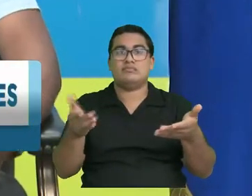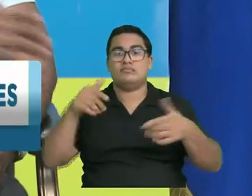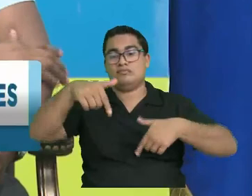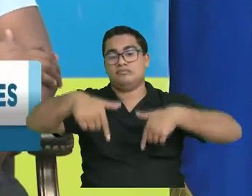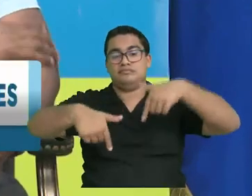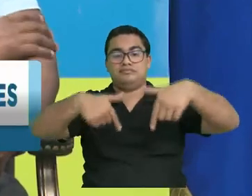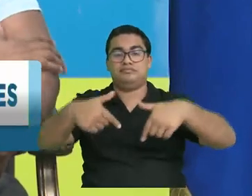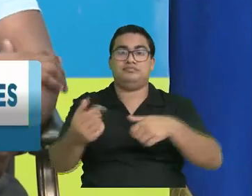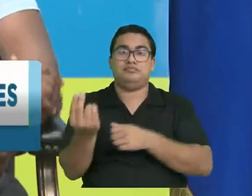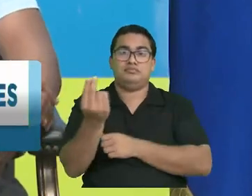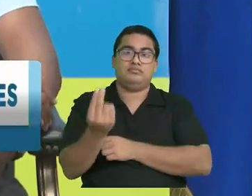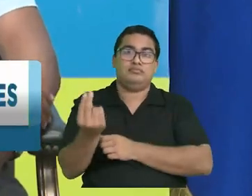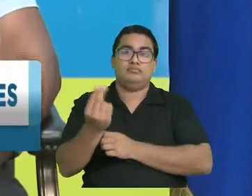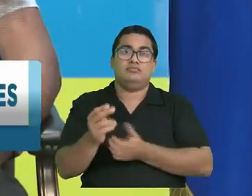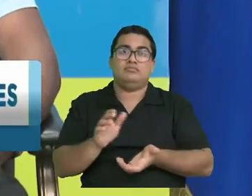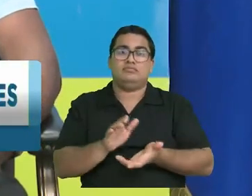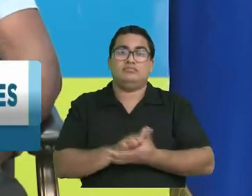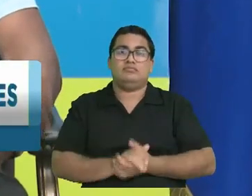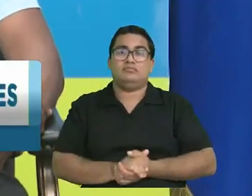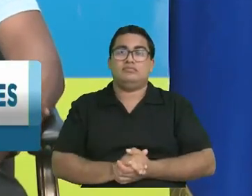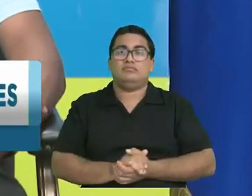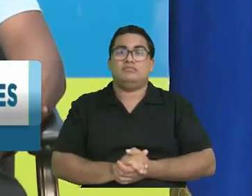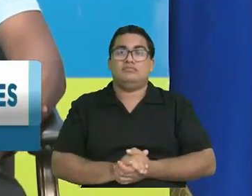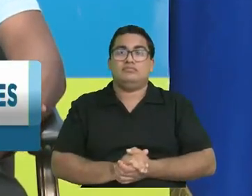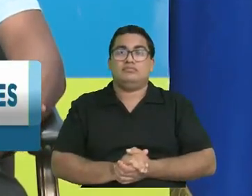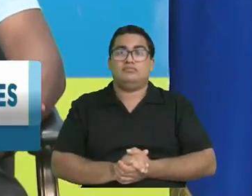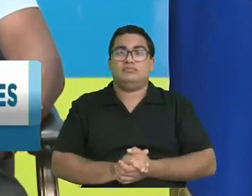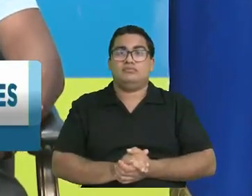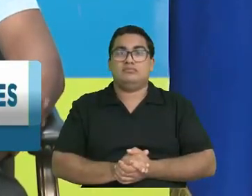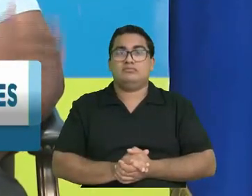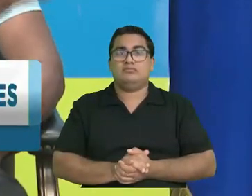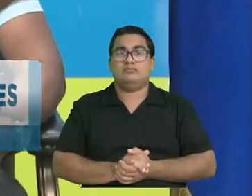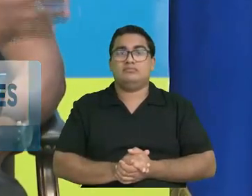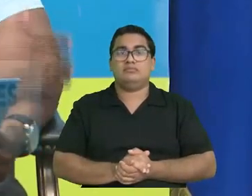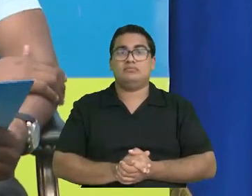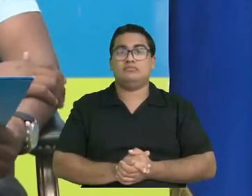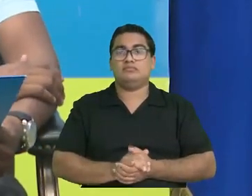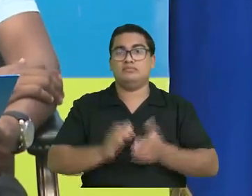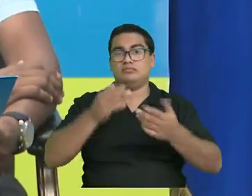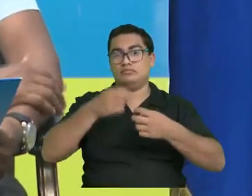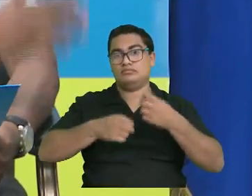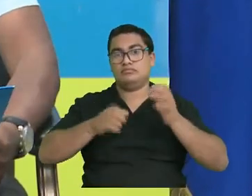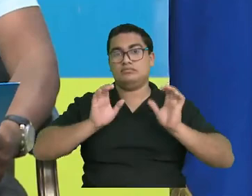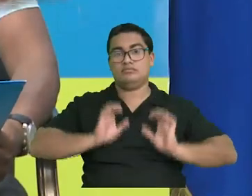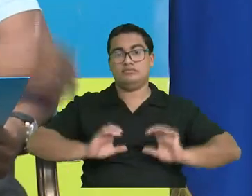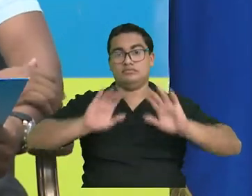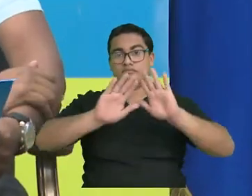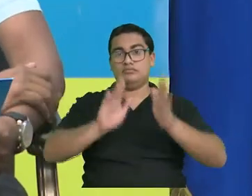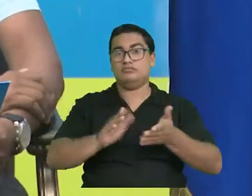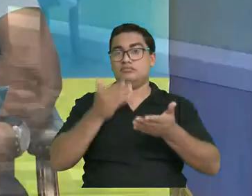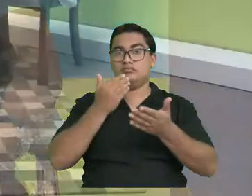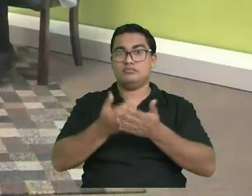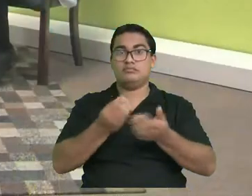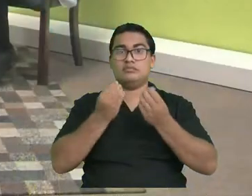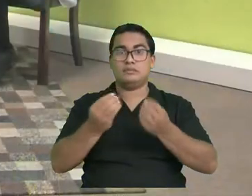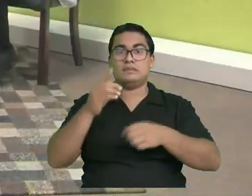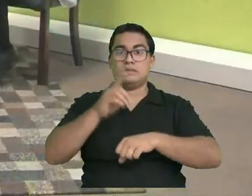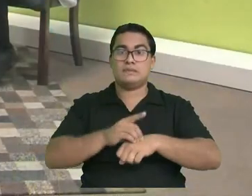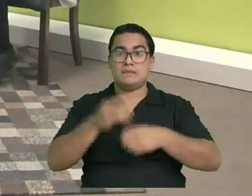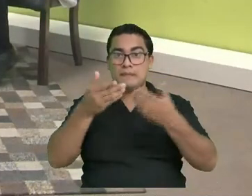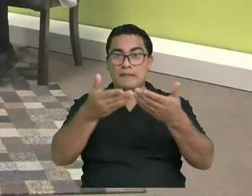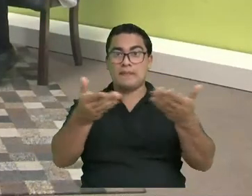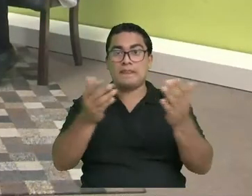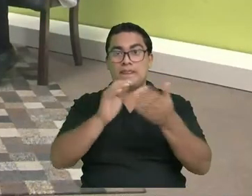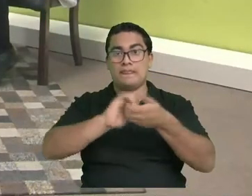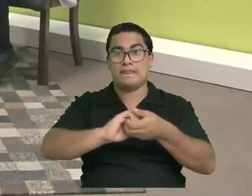Uso frecuente de los tacones y las malformaciones que causan al cuerpo de nuestras mujeres. Gracias, doctor. Gracias también